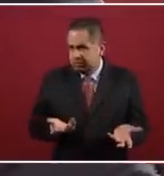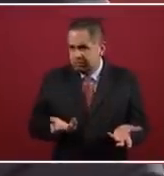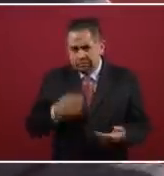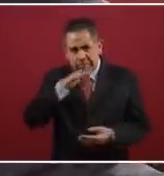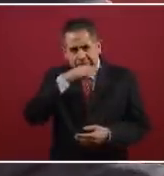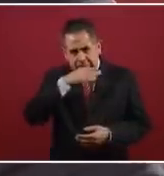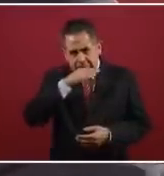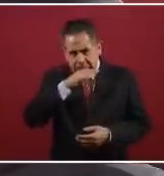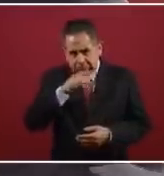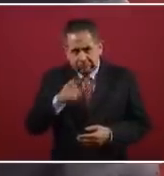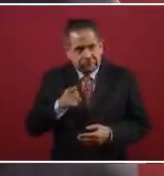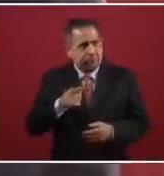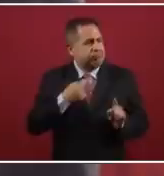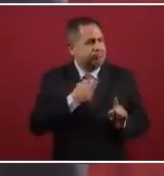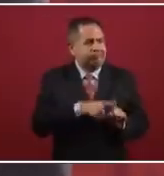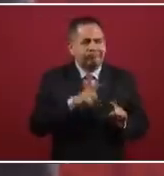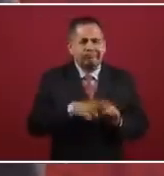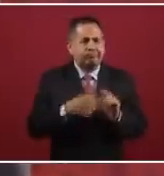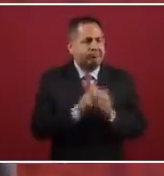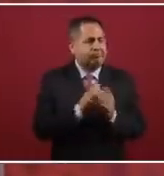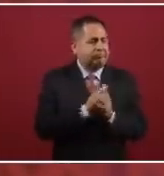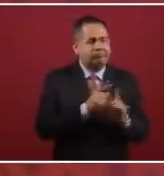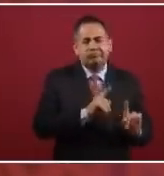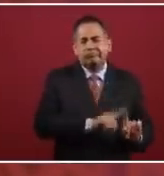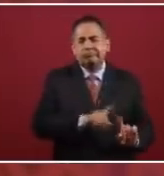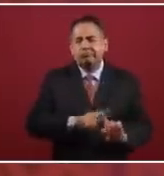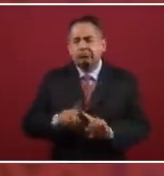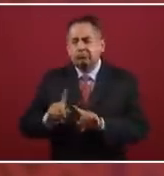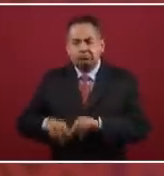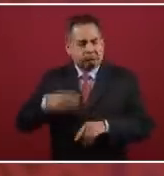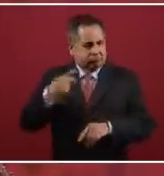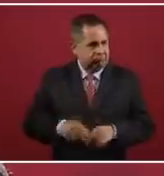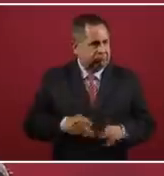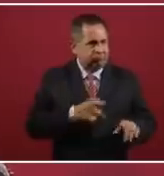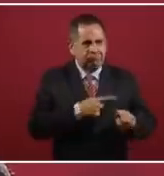con las variedades nativas,